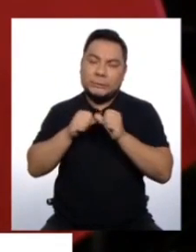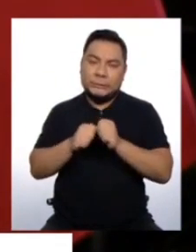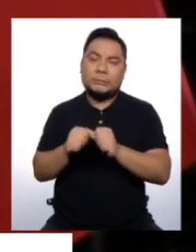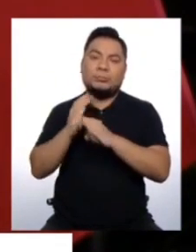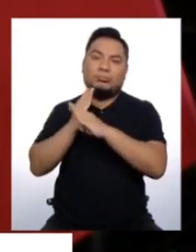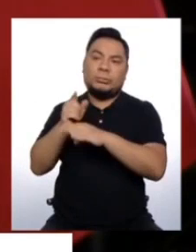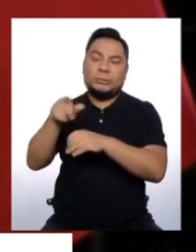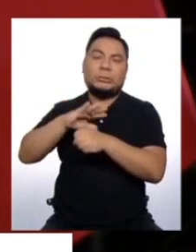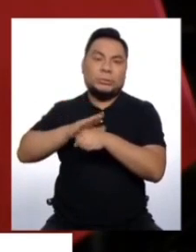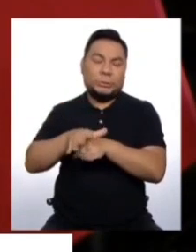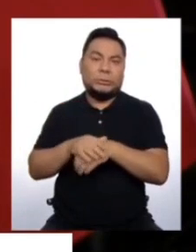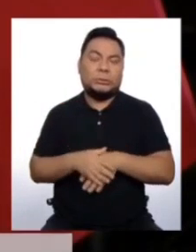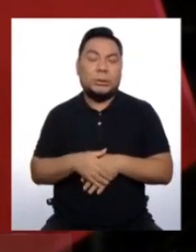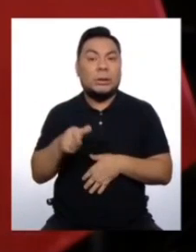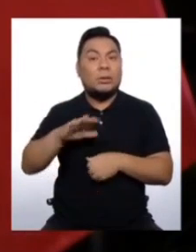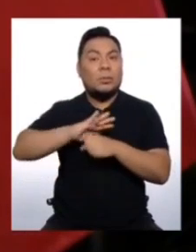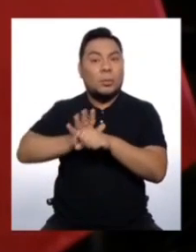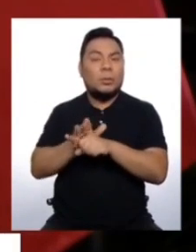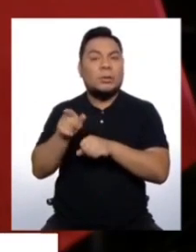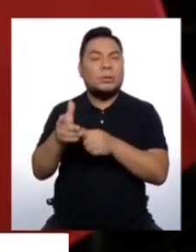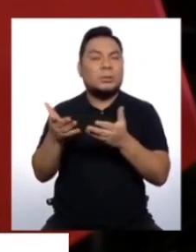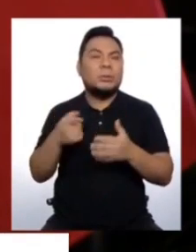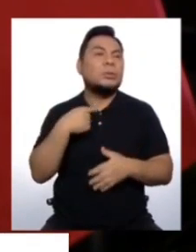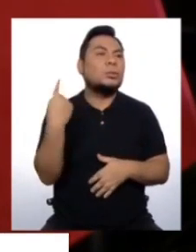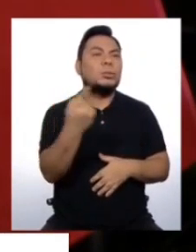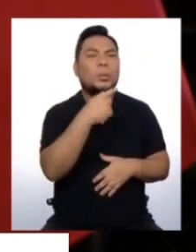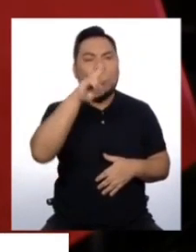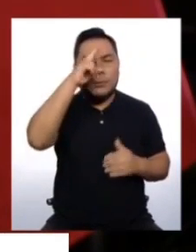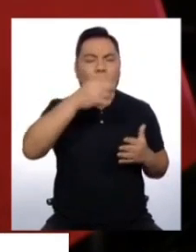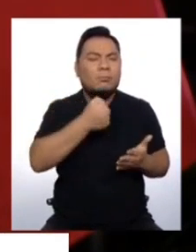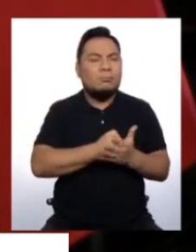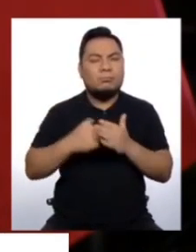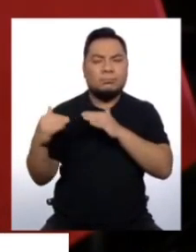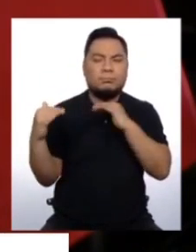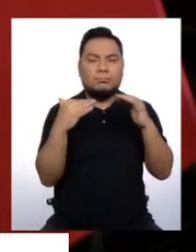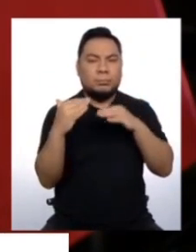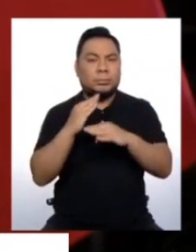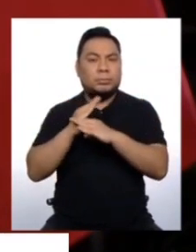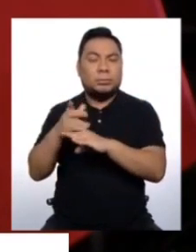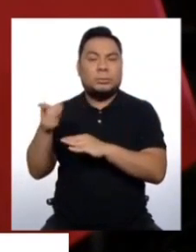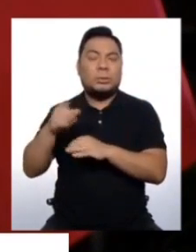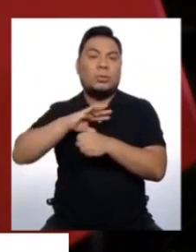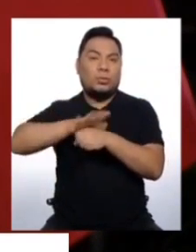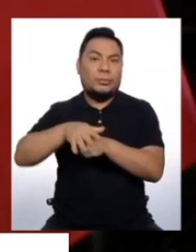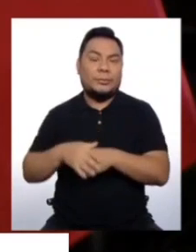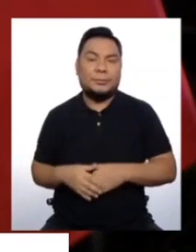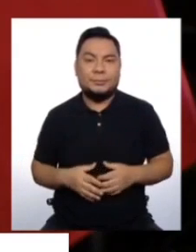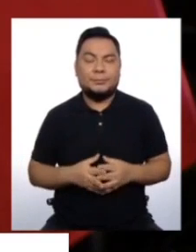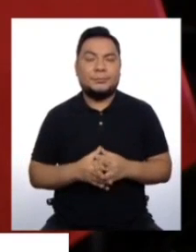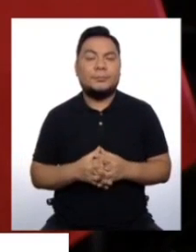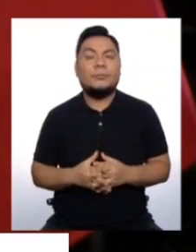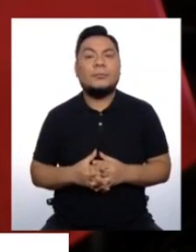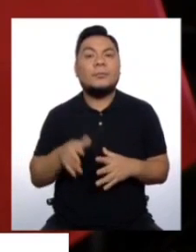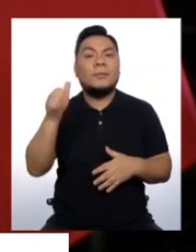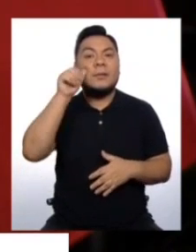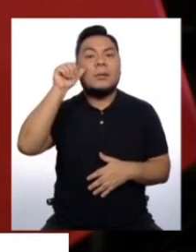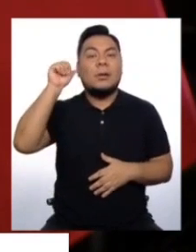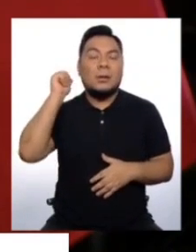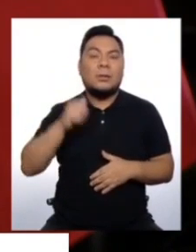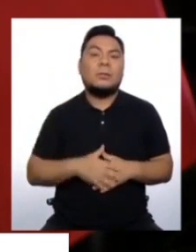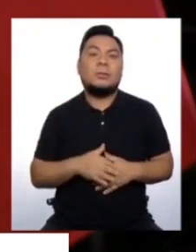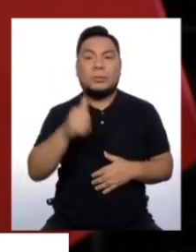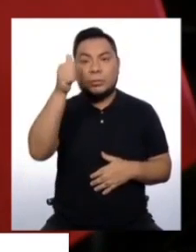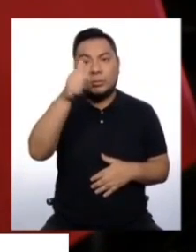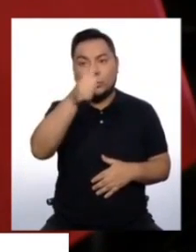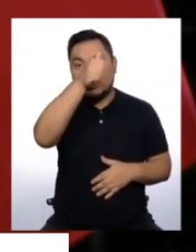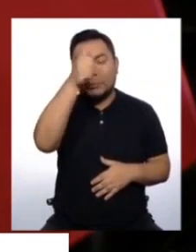pandemia, en el combate de todos los peruanos al COVID-19. Ayer,